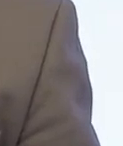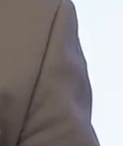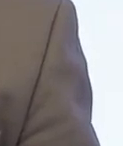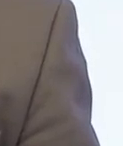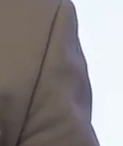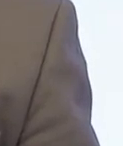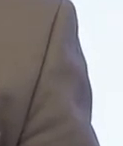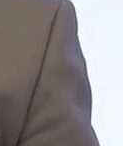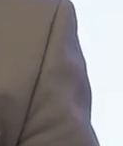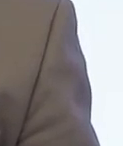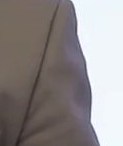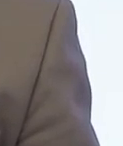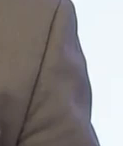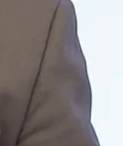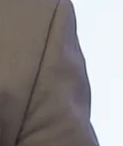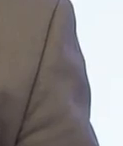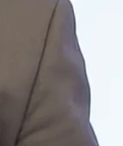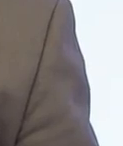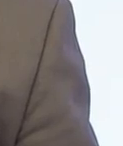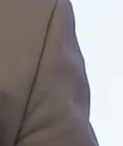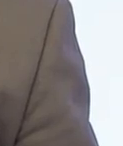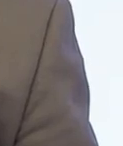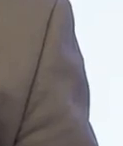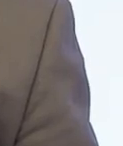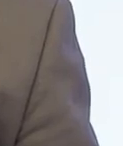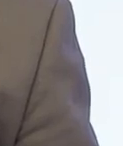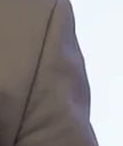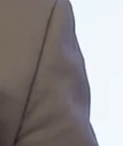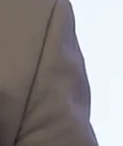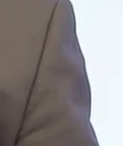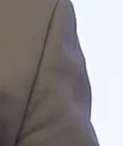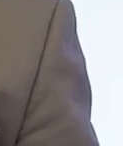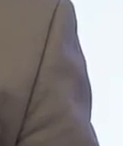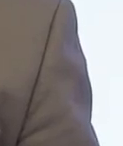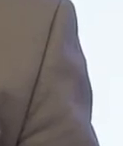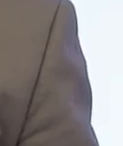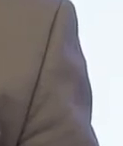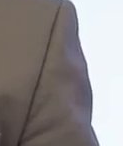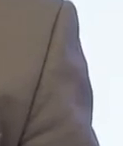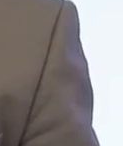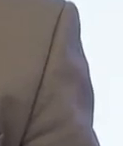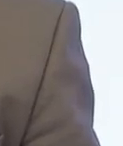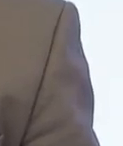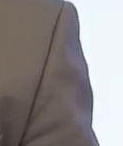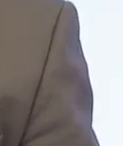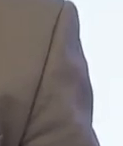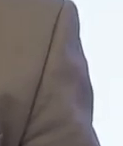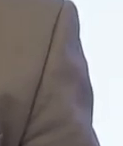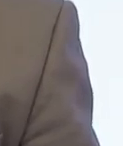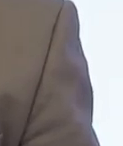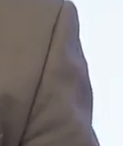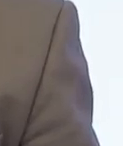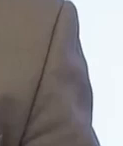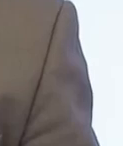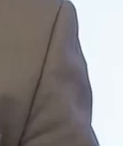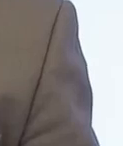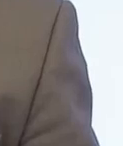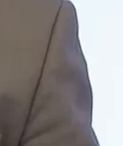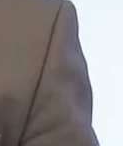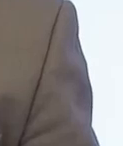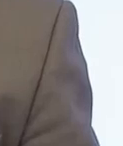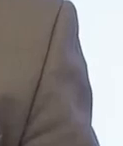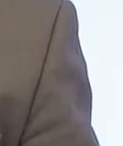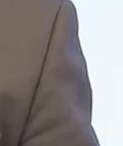Felizmente para este país, que no puede volver a caer en la vorágine de la partidocracia, gracias a